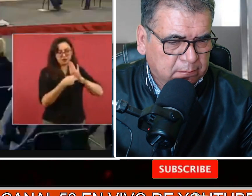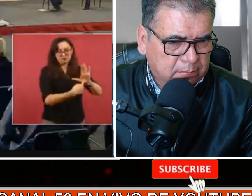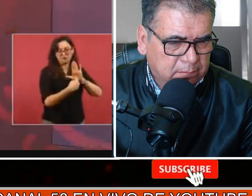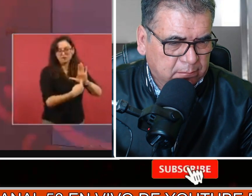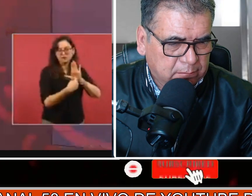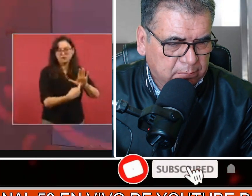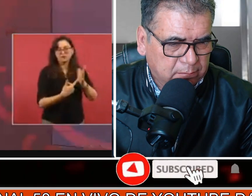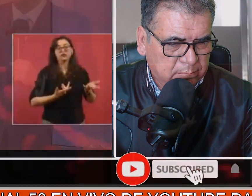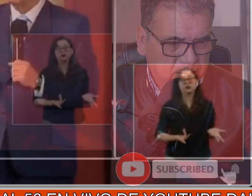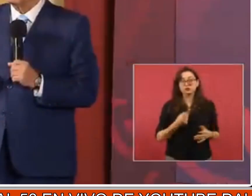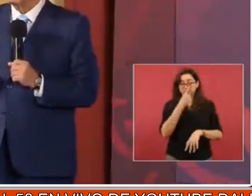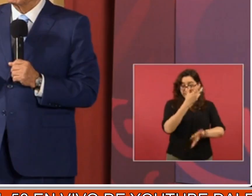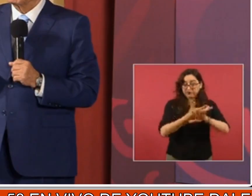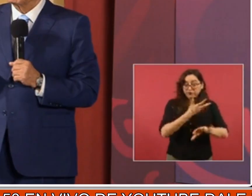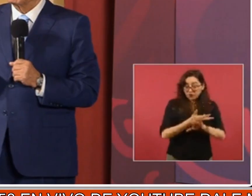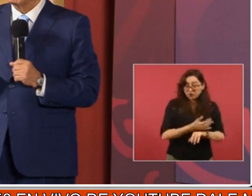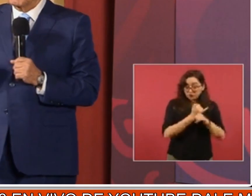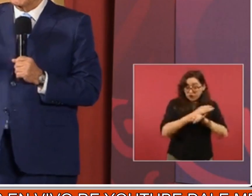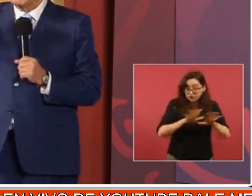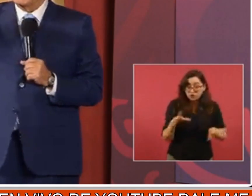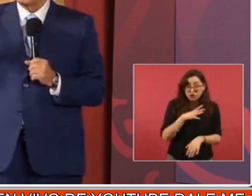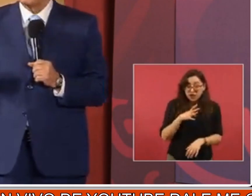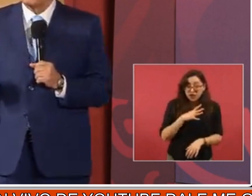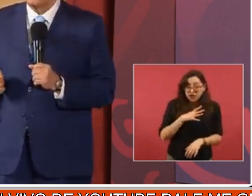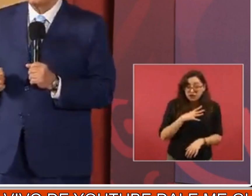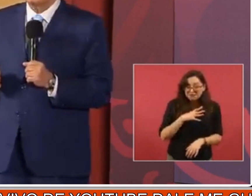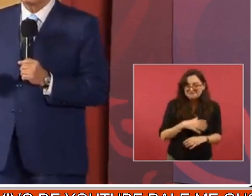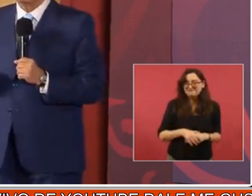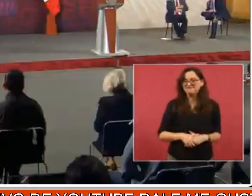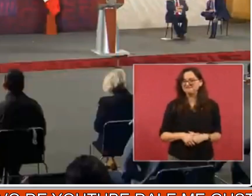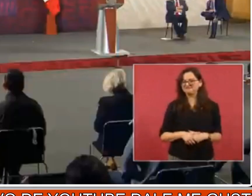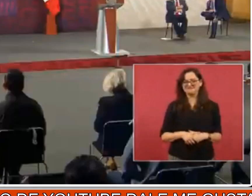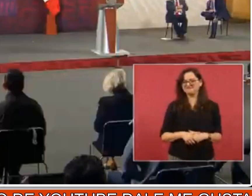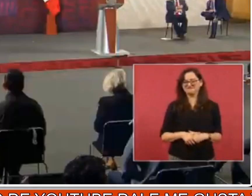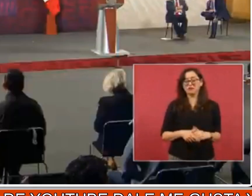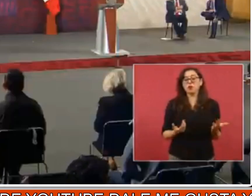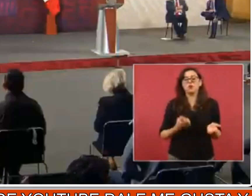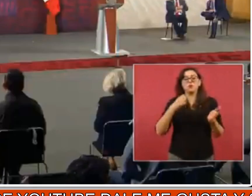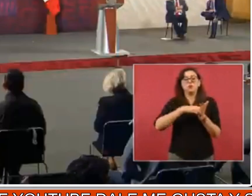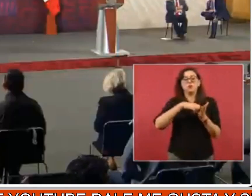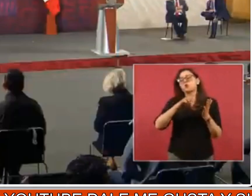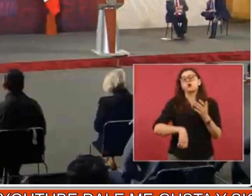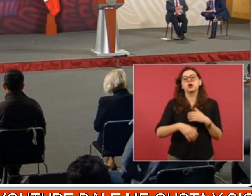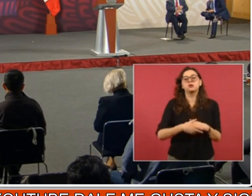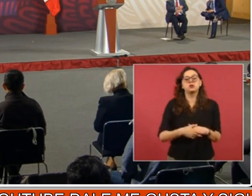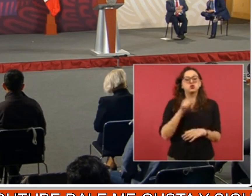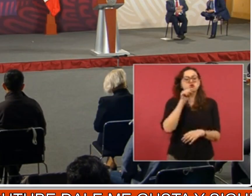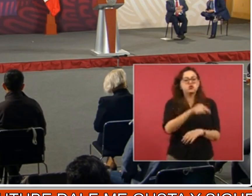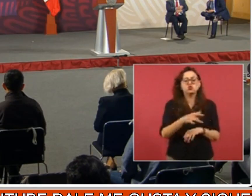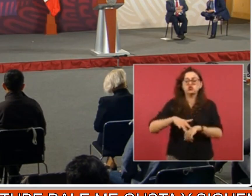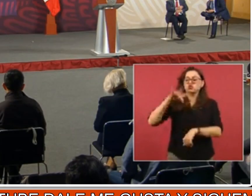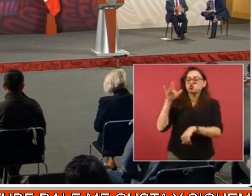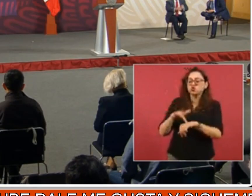Estados Unidos aparece de que el consumo del fentanilo causa la muerte en seis meses no